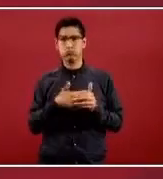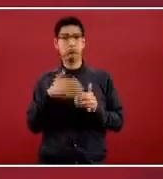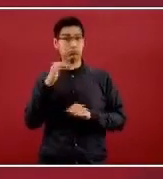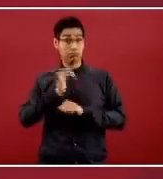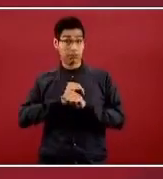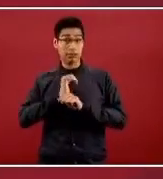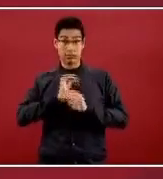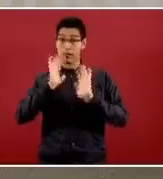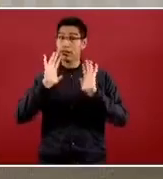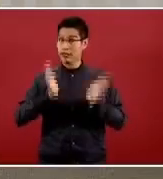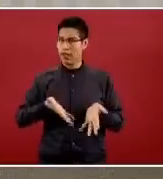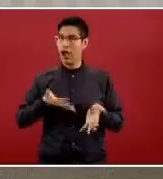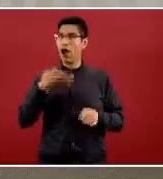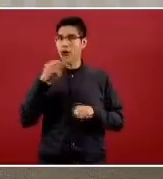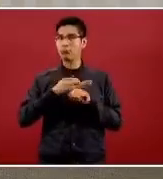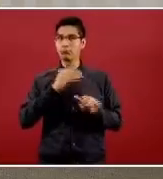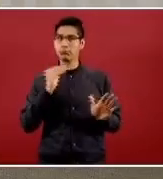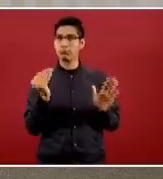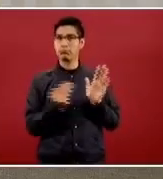guía que nos permite